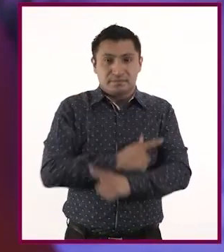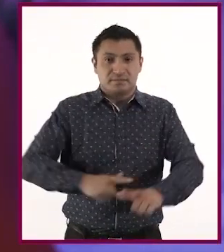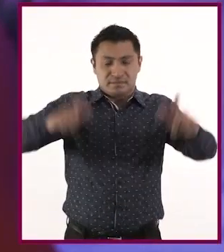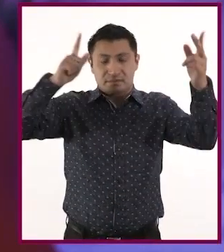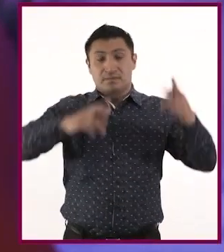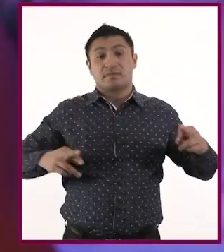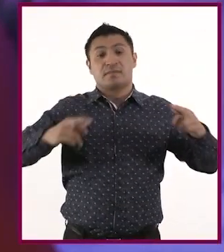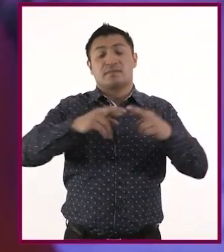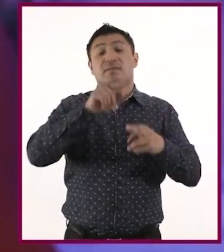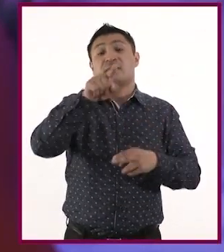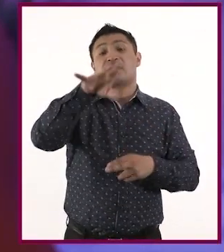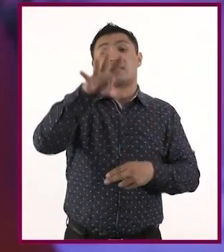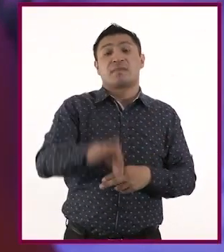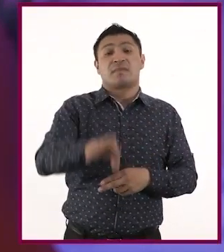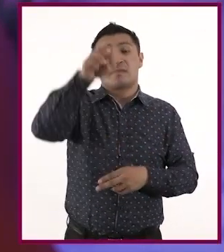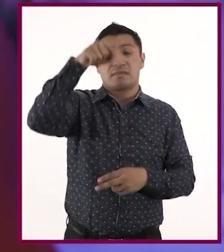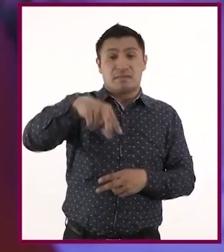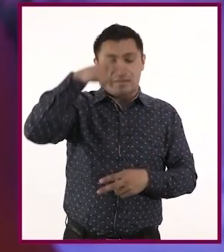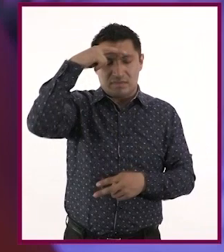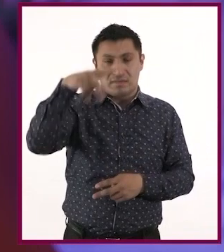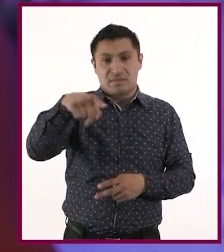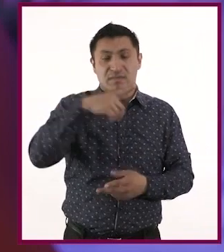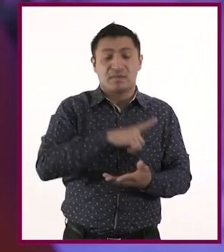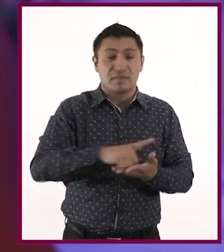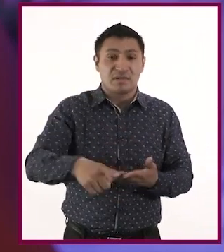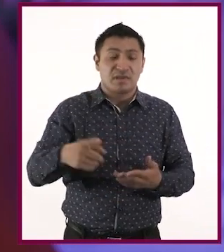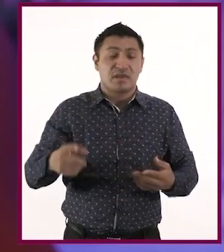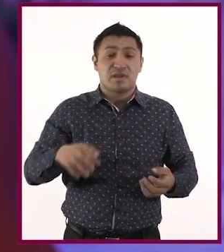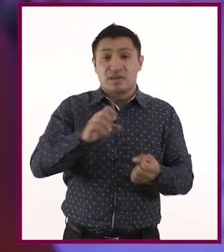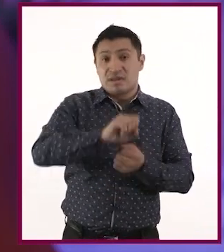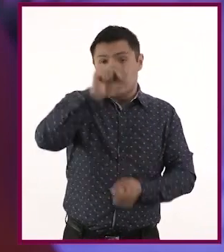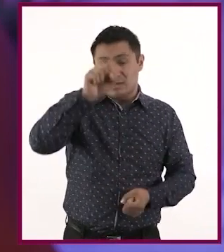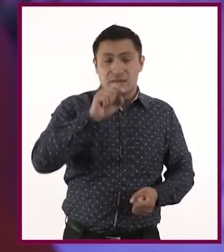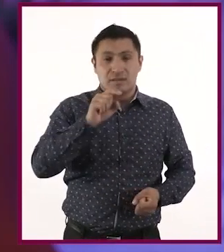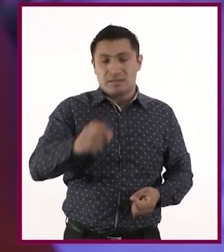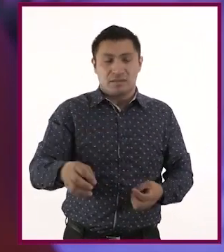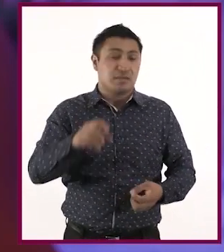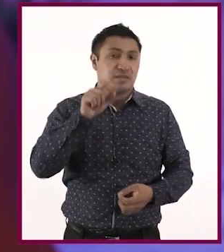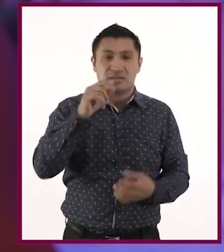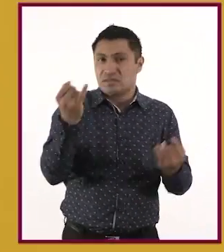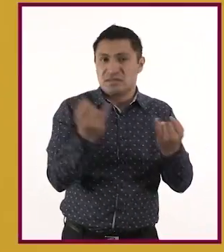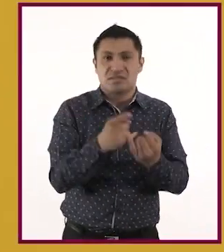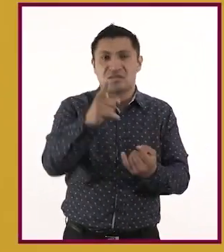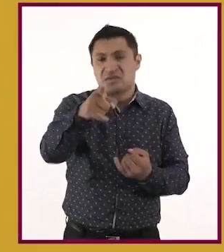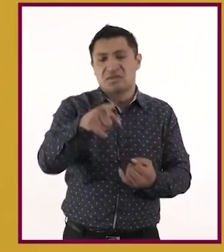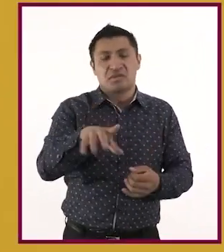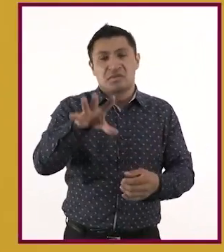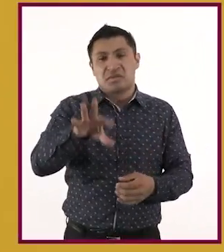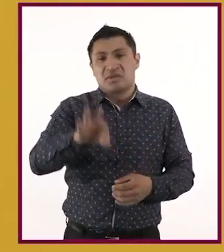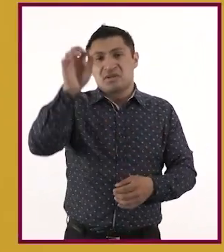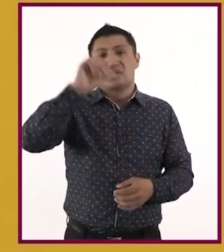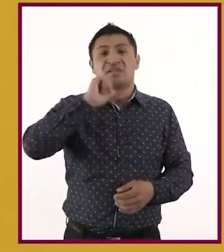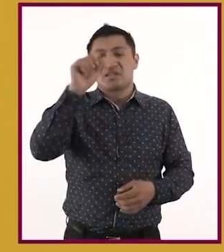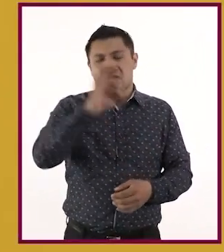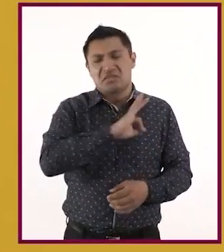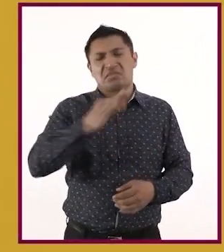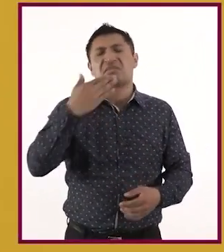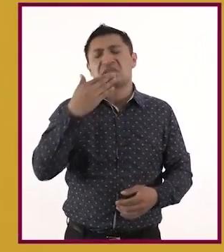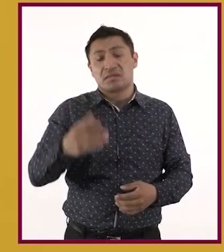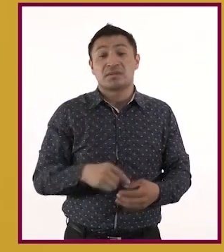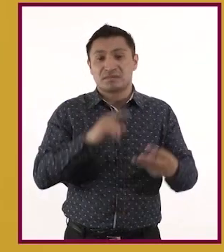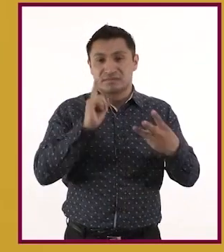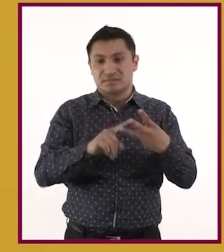culto. En México, la práctica libre de culto es un derecho constitucional, como lo es también no practicar ninguno. 3. El censo asocia